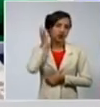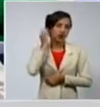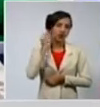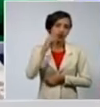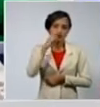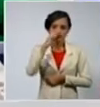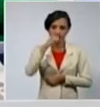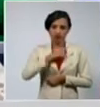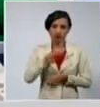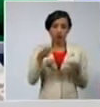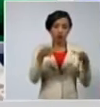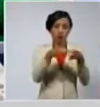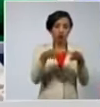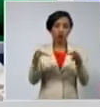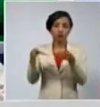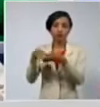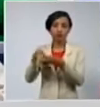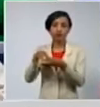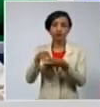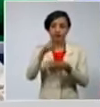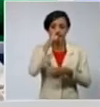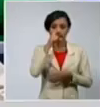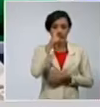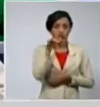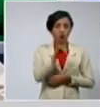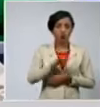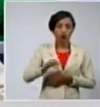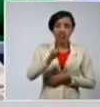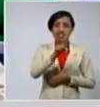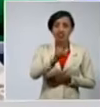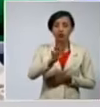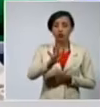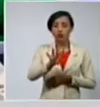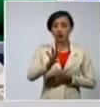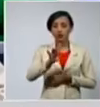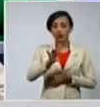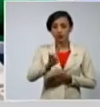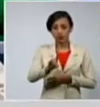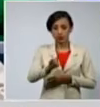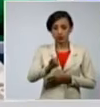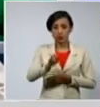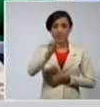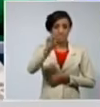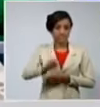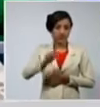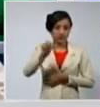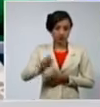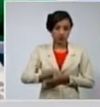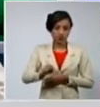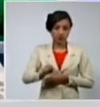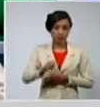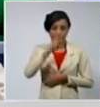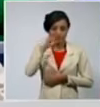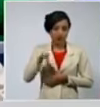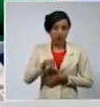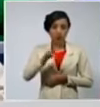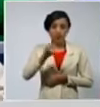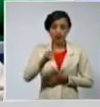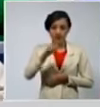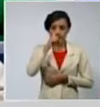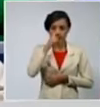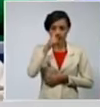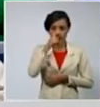nuevamente una cifra elevada de 141 años, de 141 pacientes menores de 20 años de